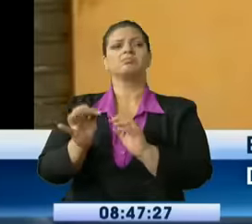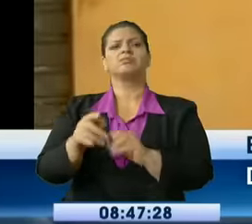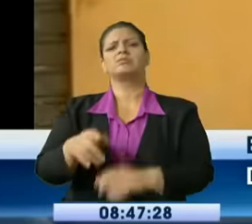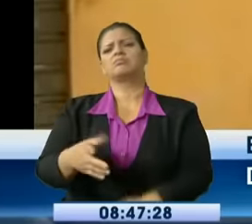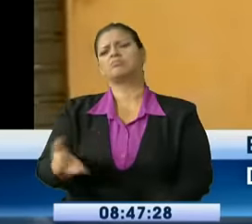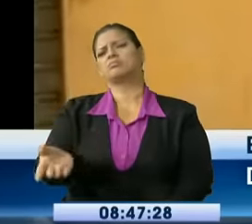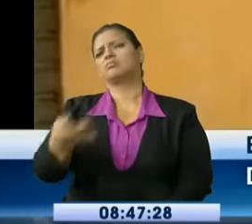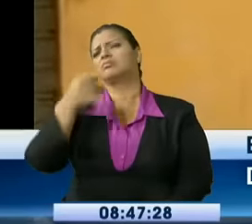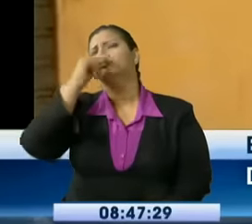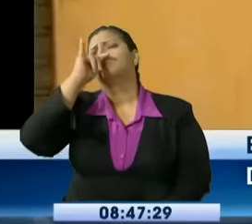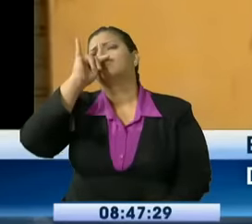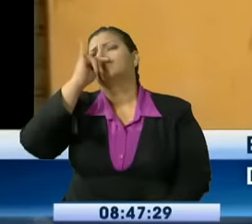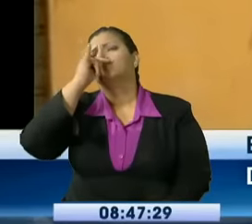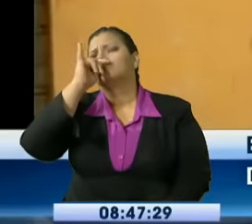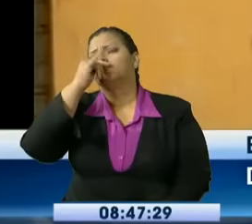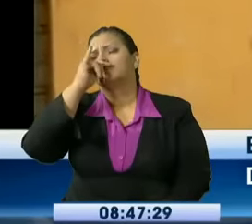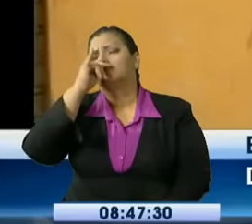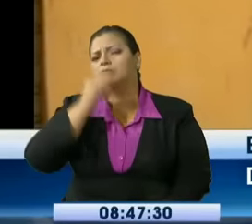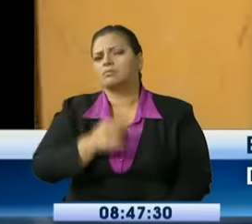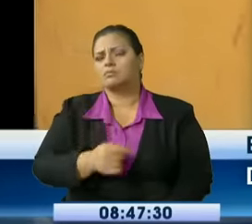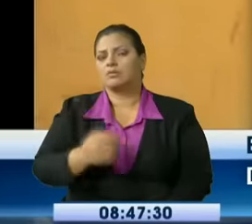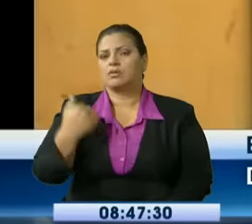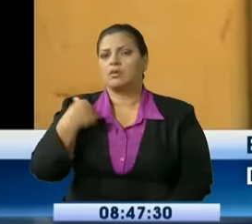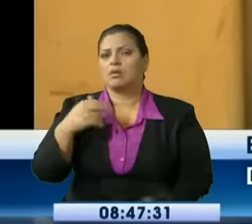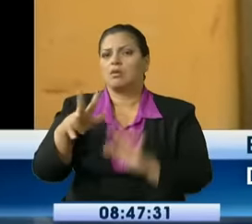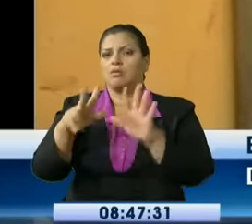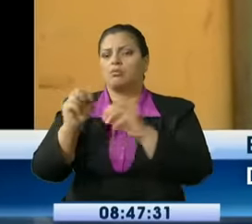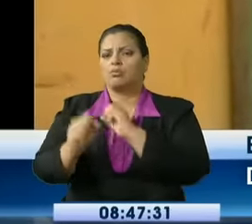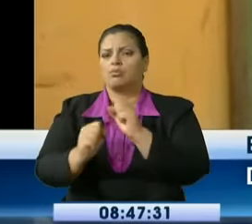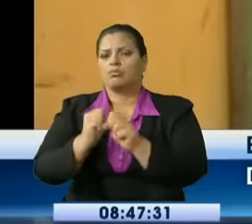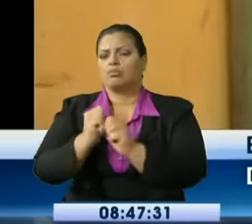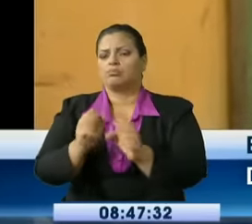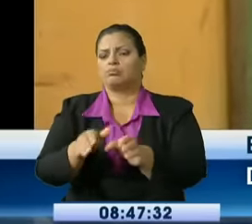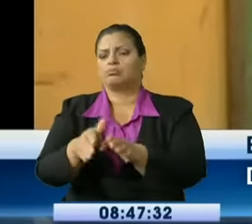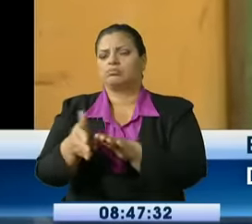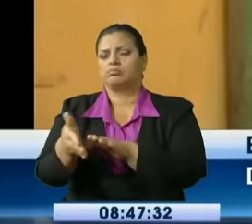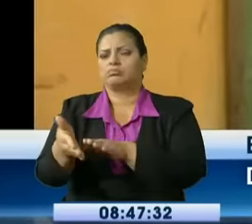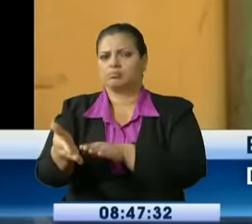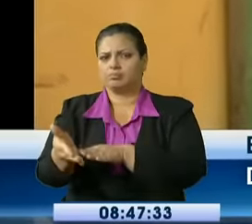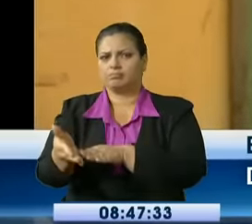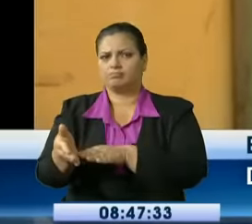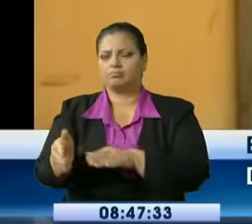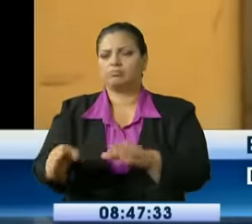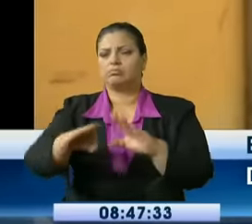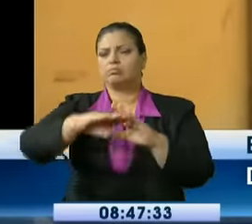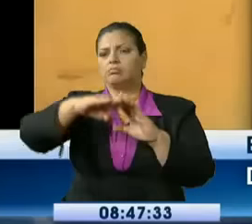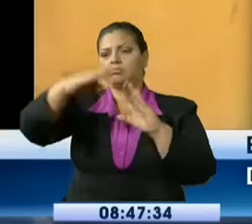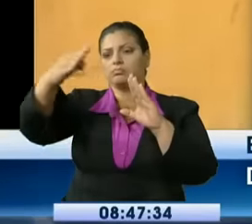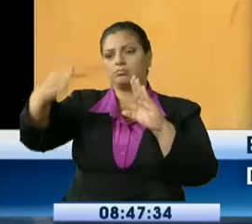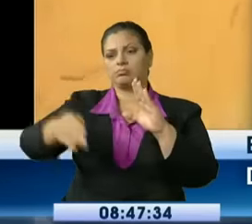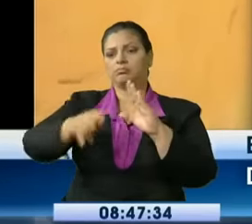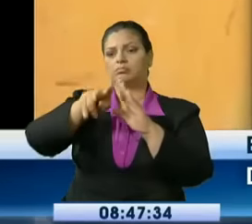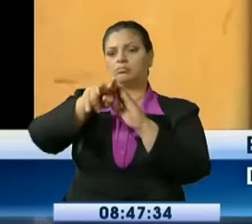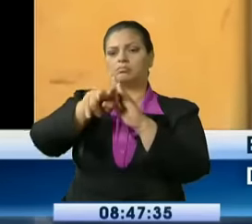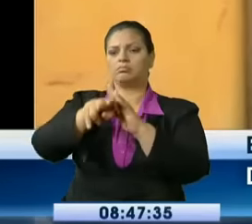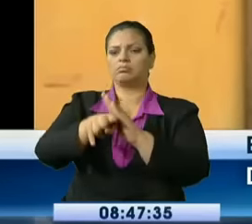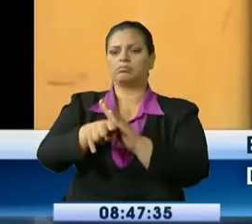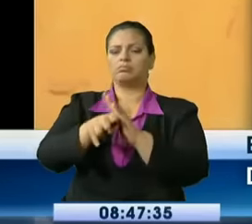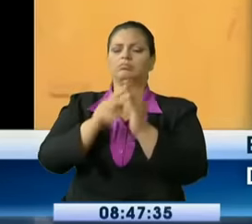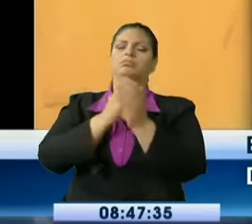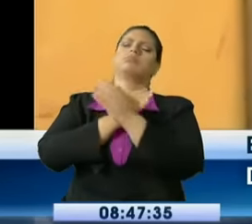fue encontrado asesinado en el sector de la Valerio Estacio. Aquí el Ministerio de Salud Pública también se está haciendo presente. Yo quería conversar con